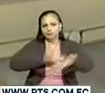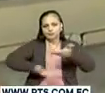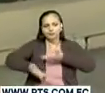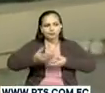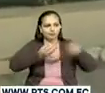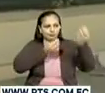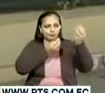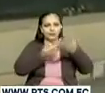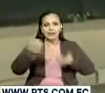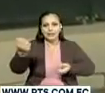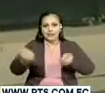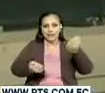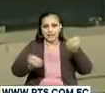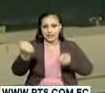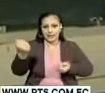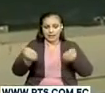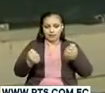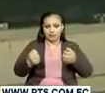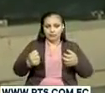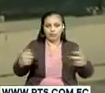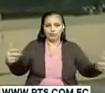los continuos,